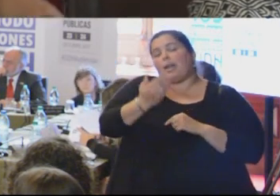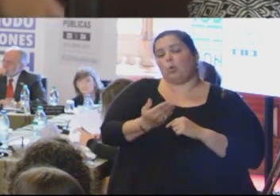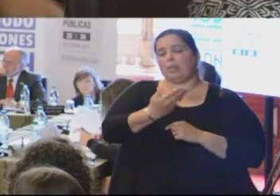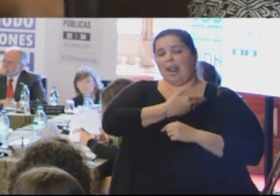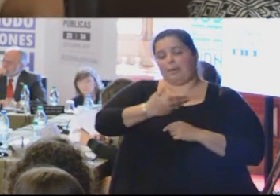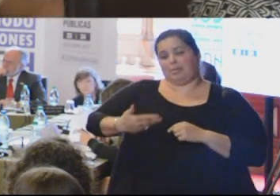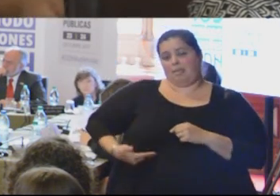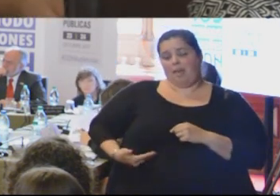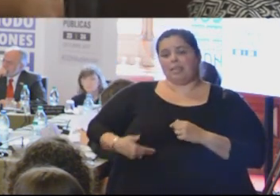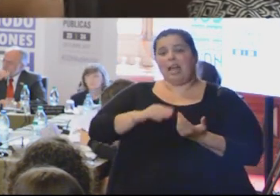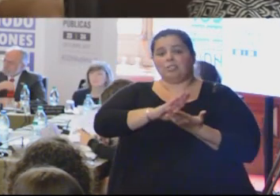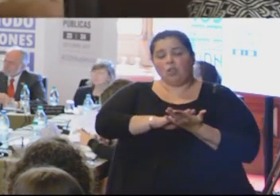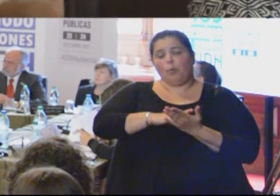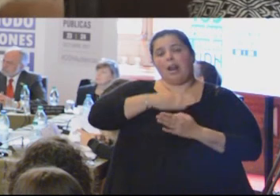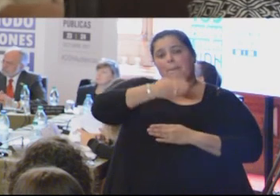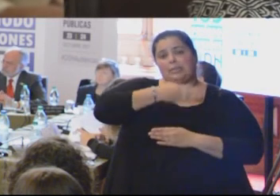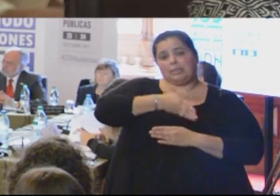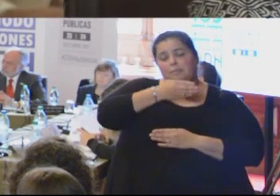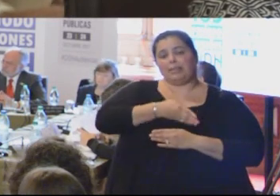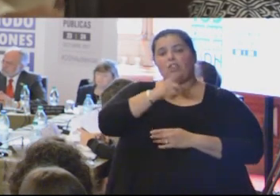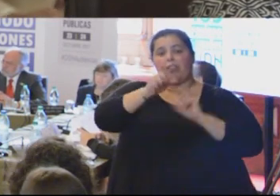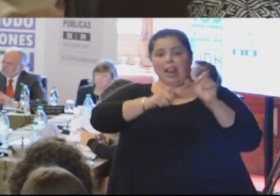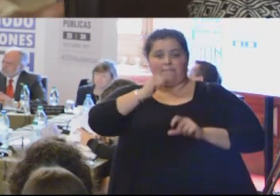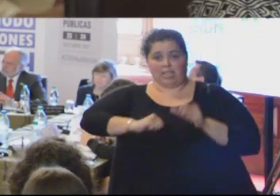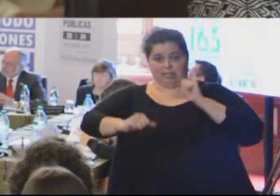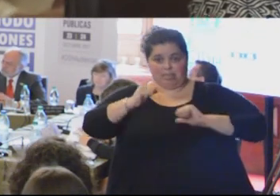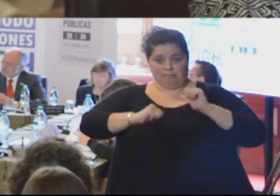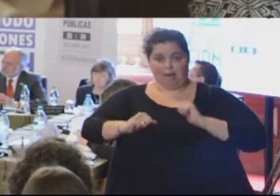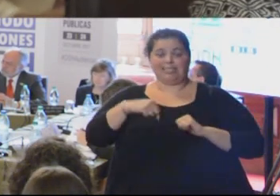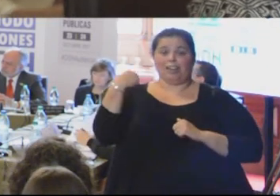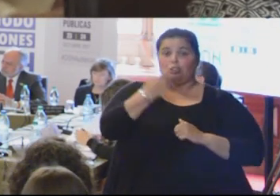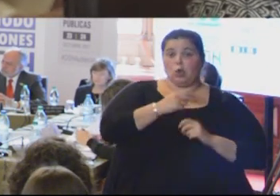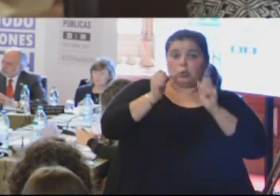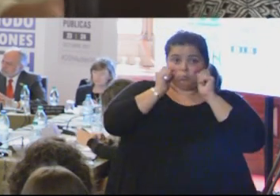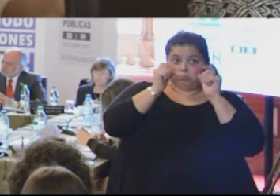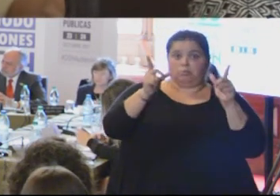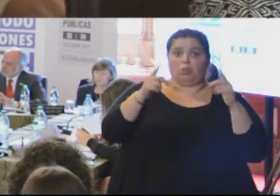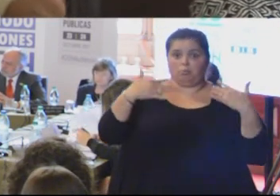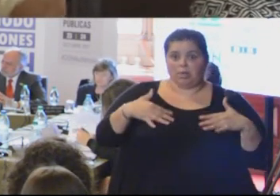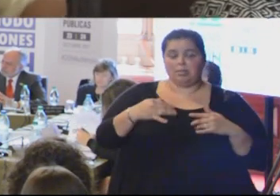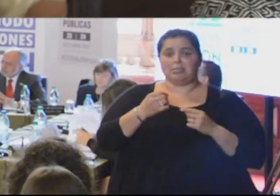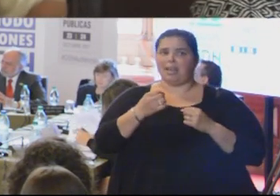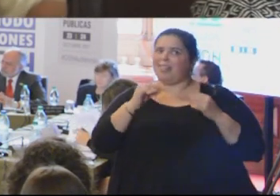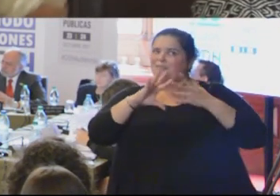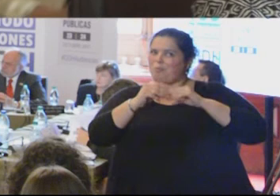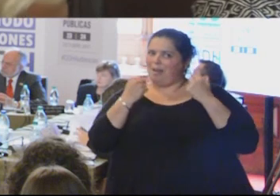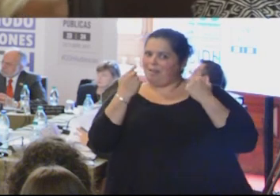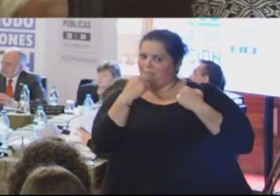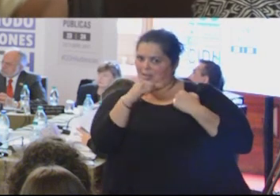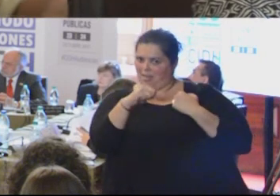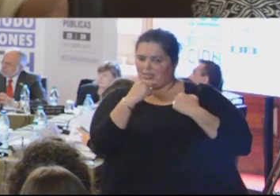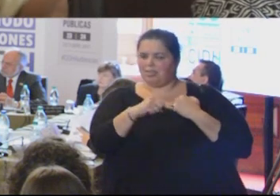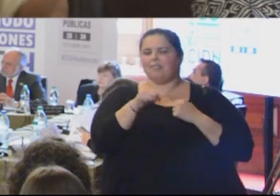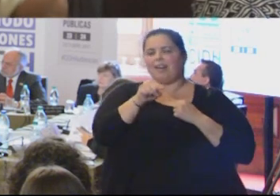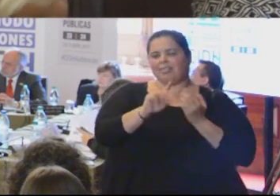presidenta sobre la participación de las víctimas a nosotros nos sorprendió de manera muy negativa que el proyecto de ley